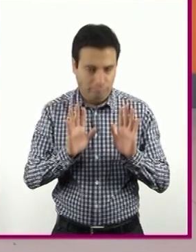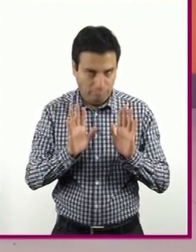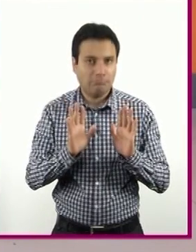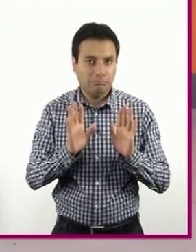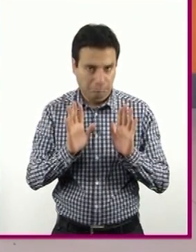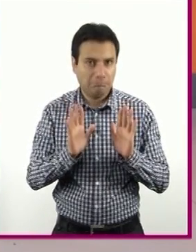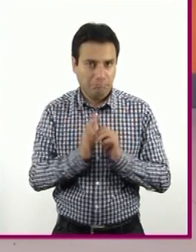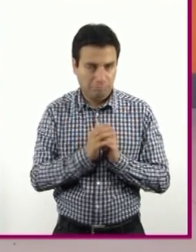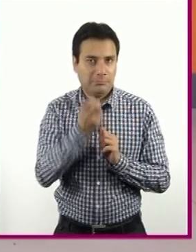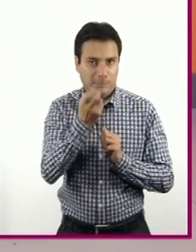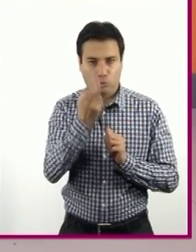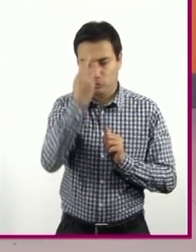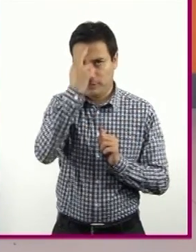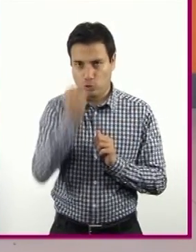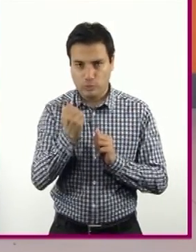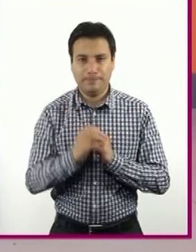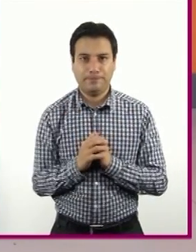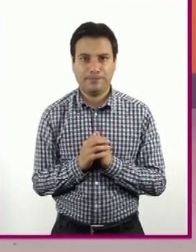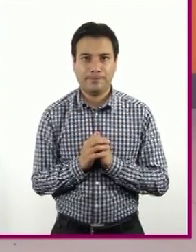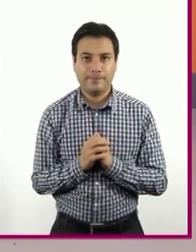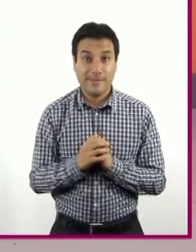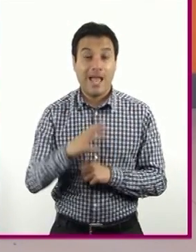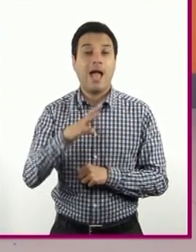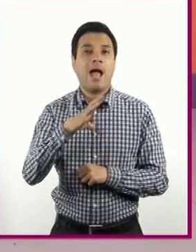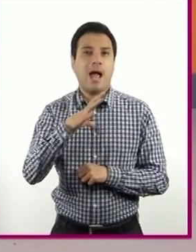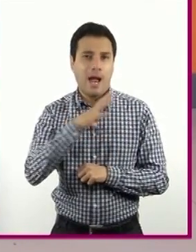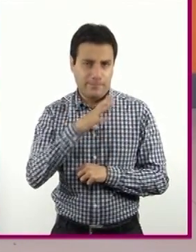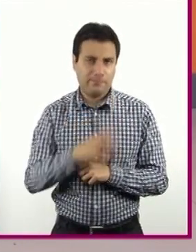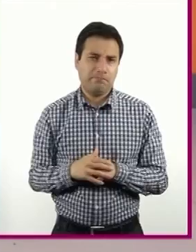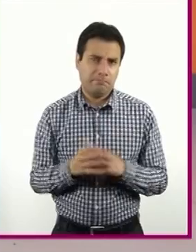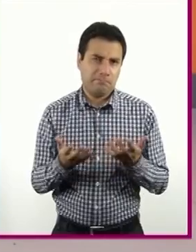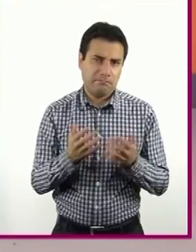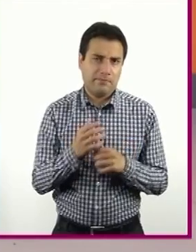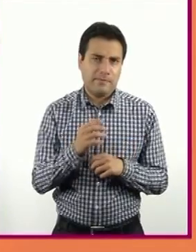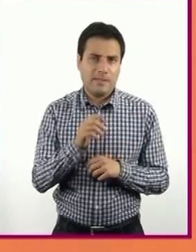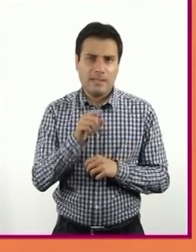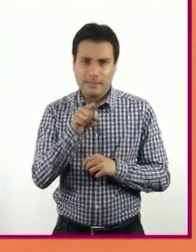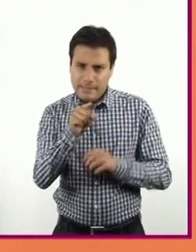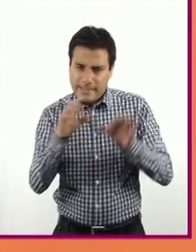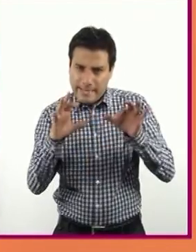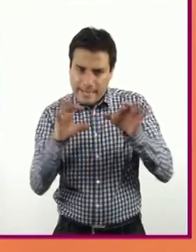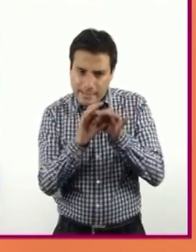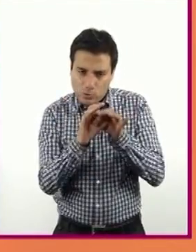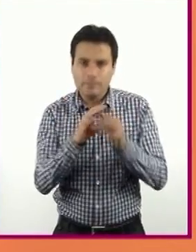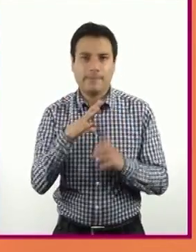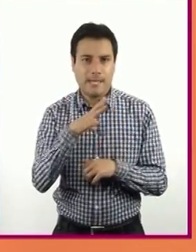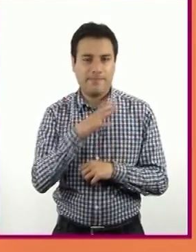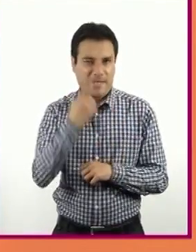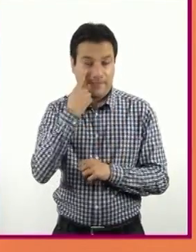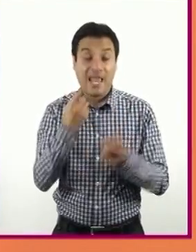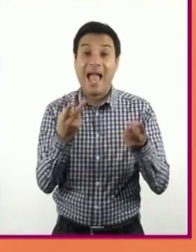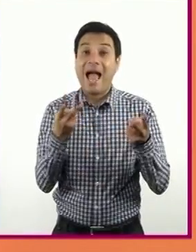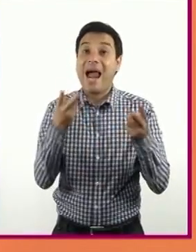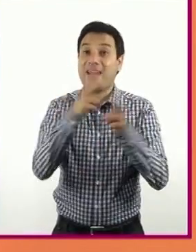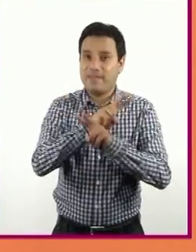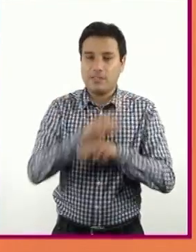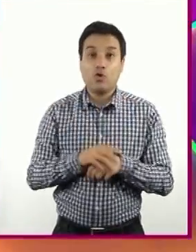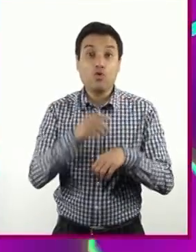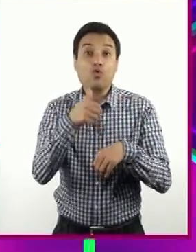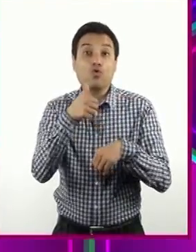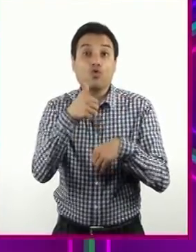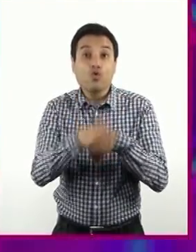la cantidad de términos y existe una relación numérica entre ellos. Por lo contrario, una sucesión